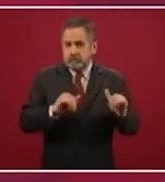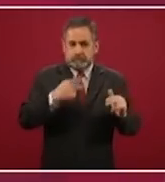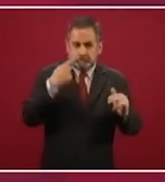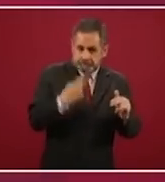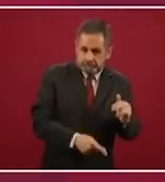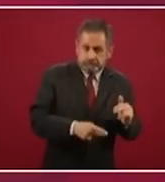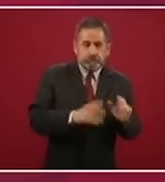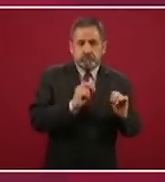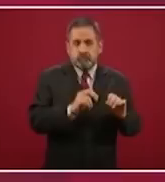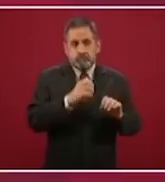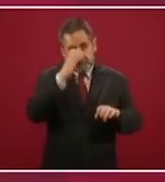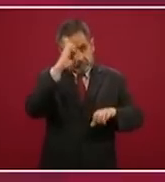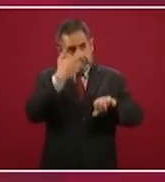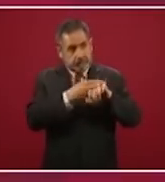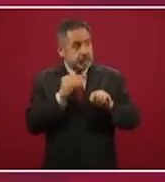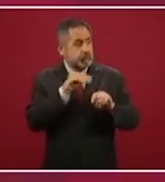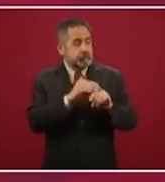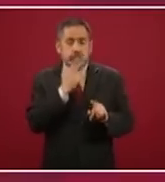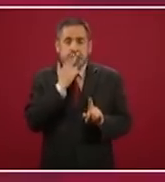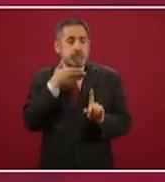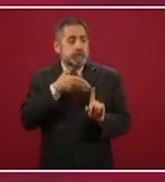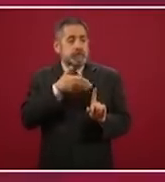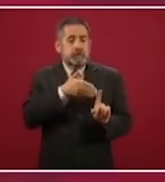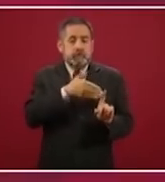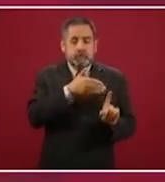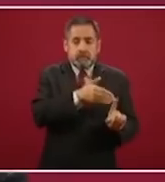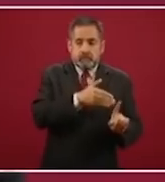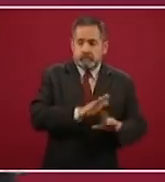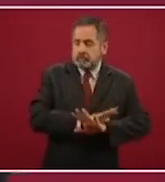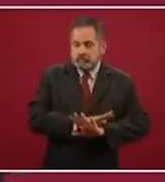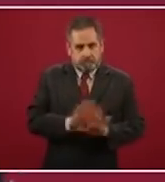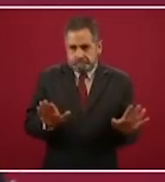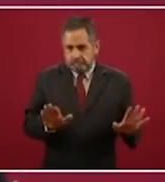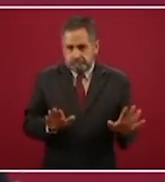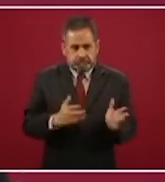ni extranjeras, porque hasta eso,